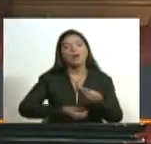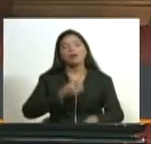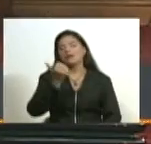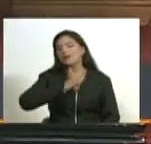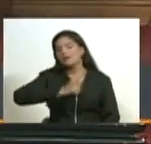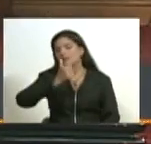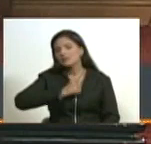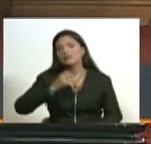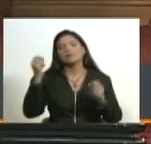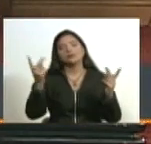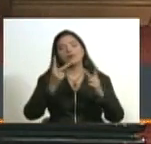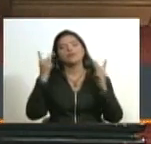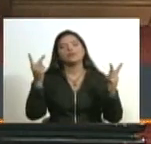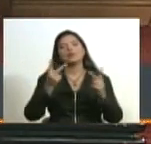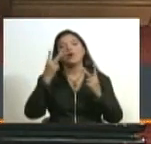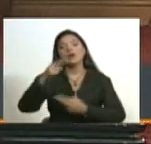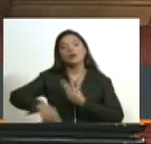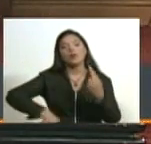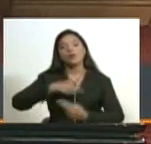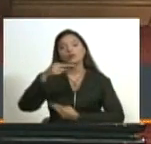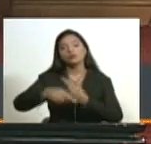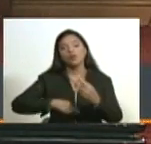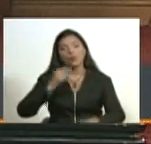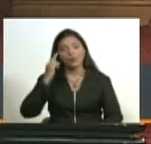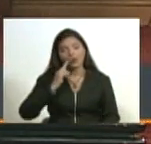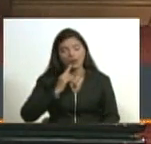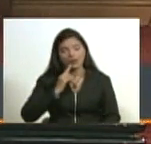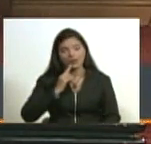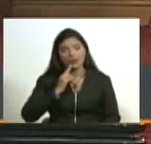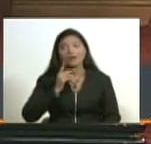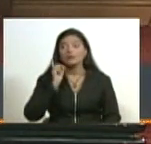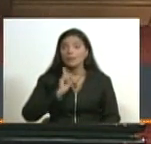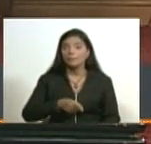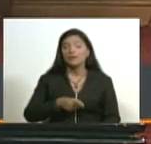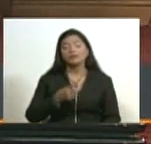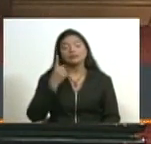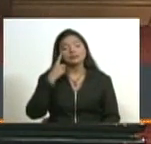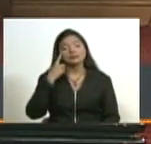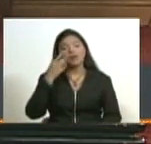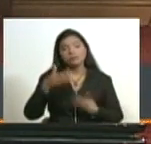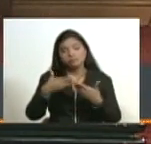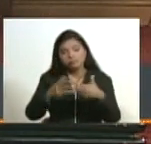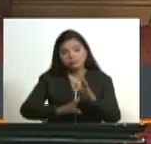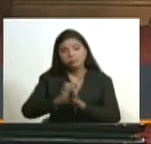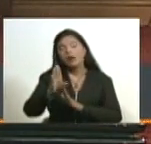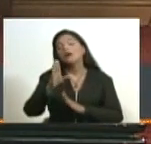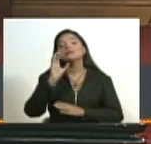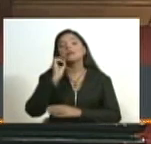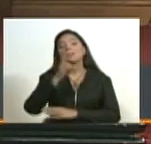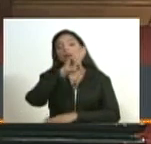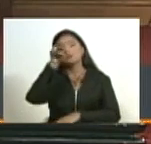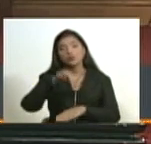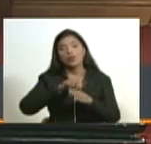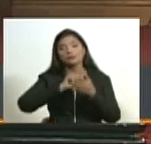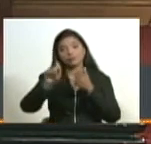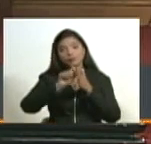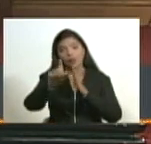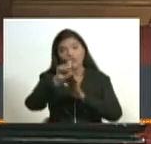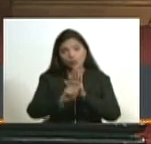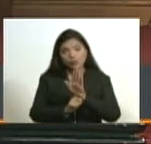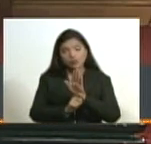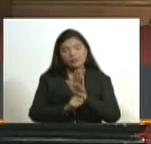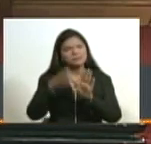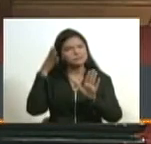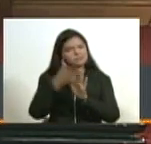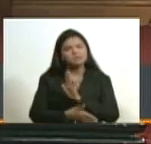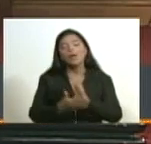resistencia victoriosa de la Revolución Bolivariana y la perspectiva de avance en la Asamblea Nacional Constituyente, marca